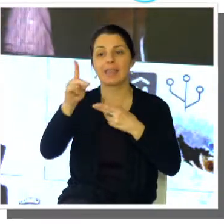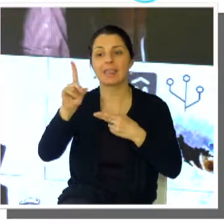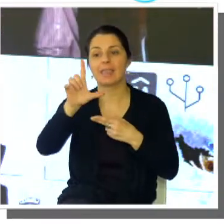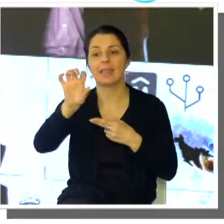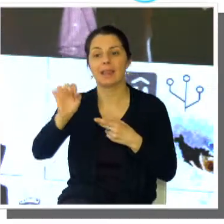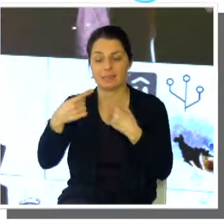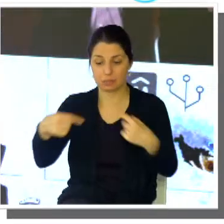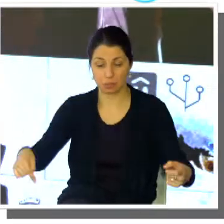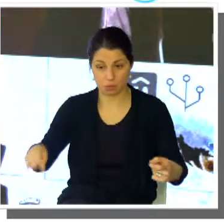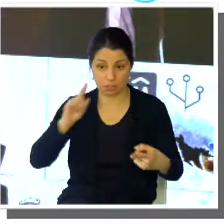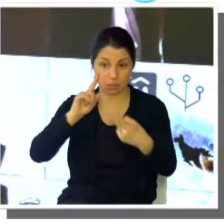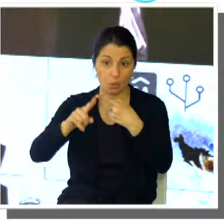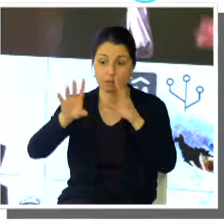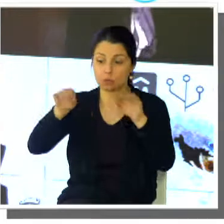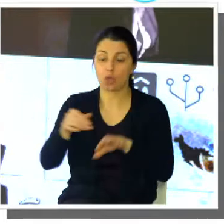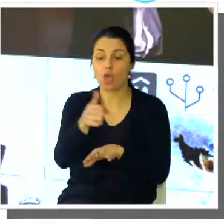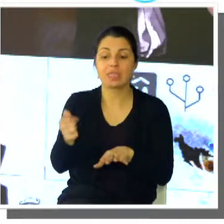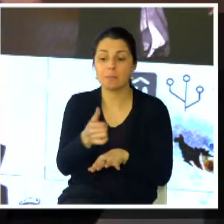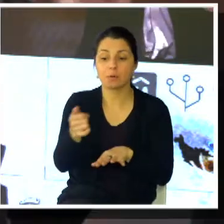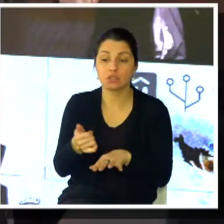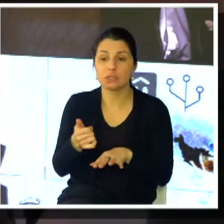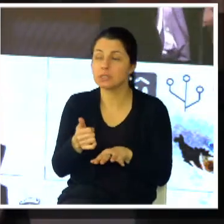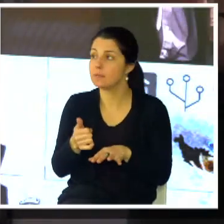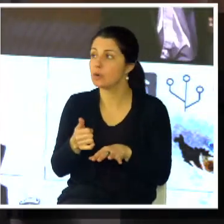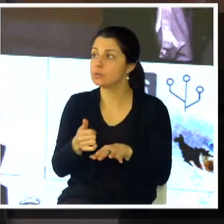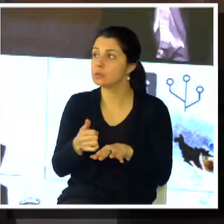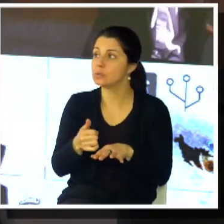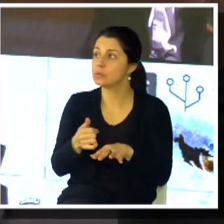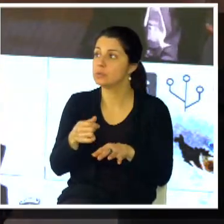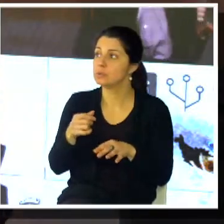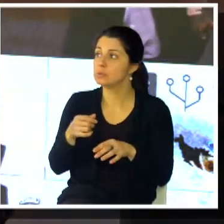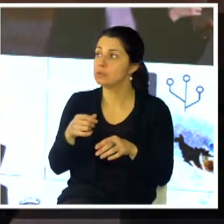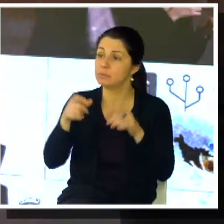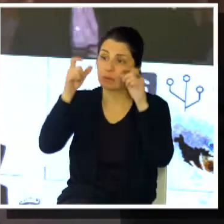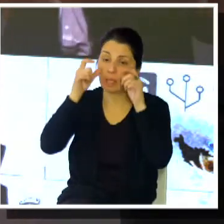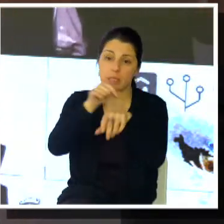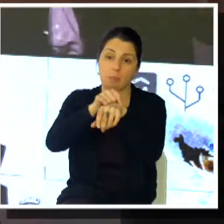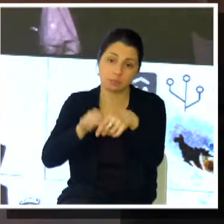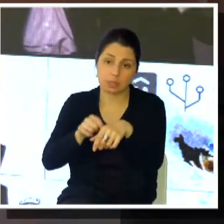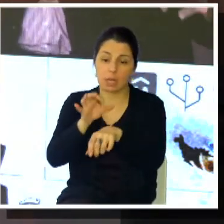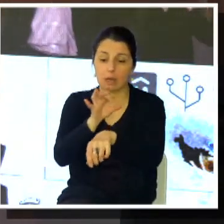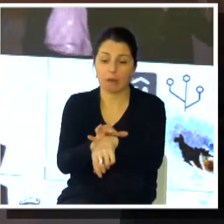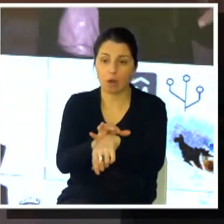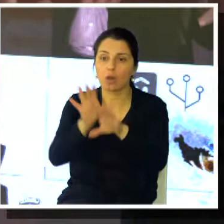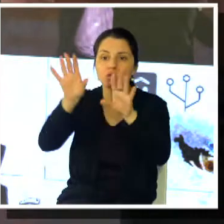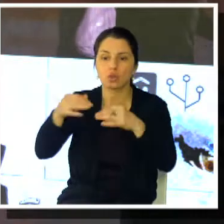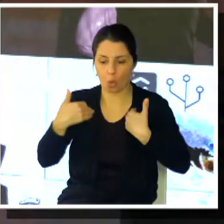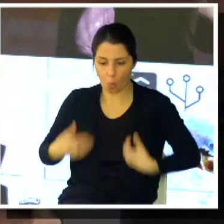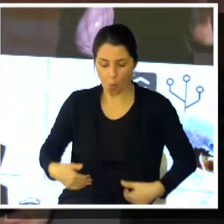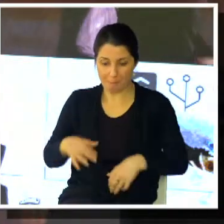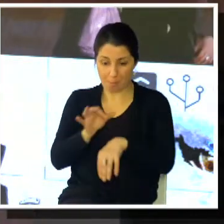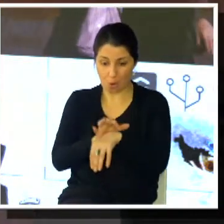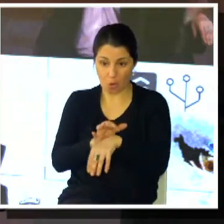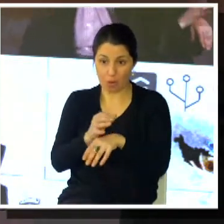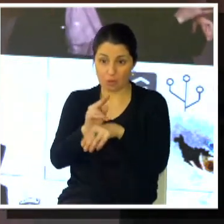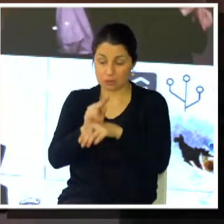apuntando a atacar todo lo que es dispositivos, wearables, lentes, pulseras, relojes, todo lo que va con el cuerpo y normalmente se